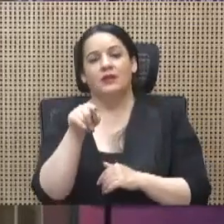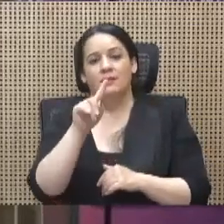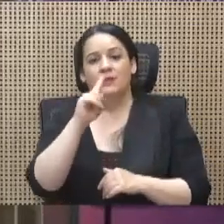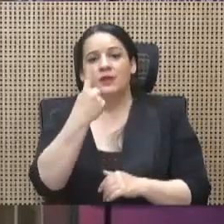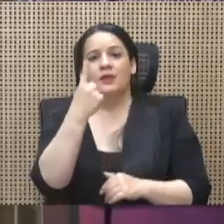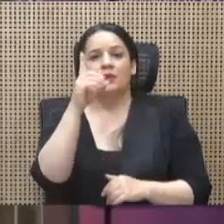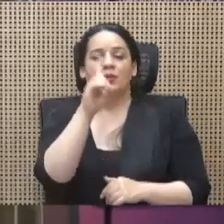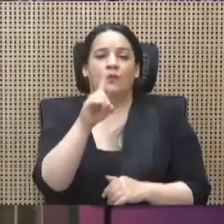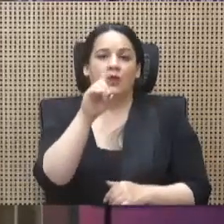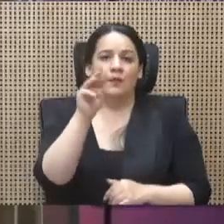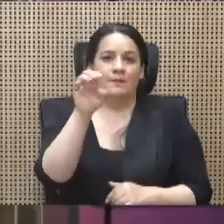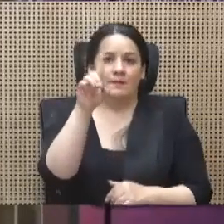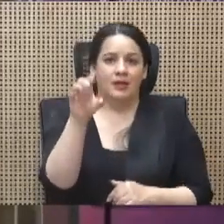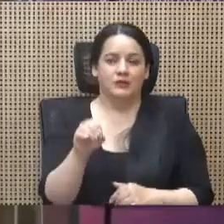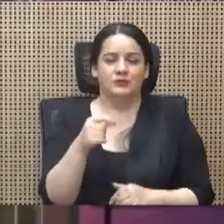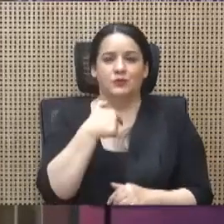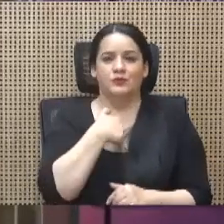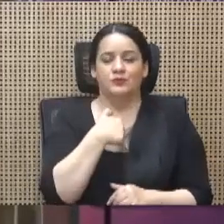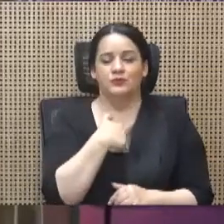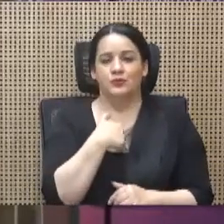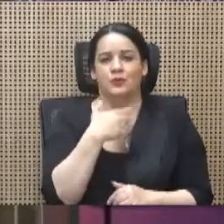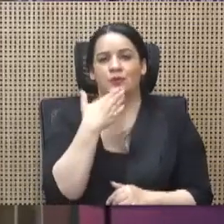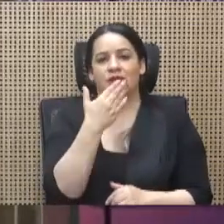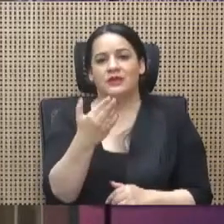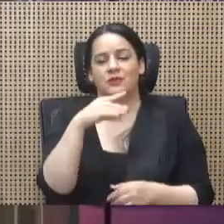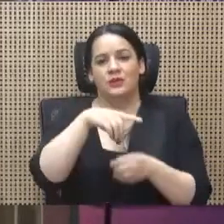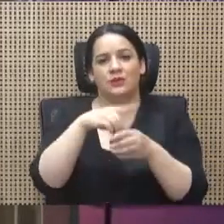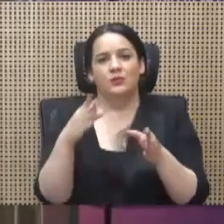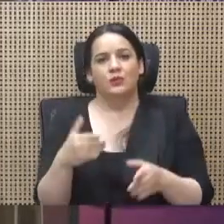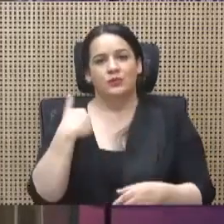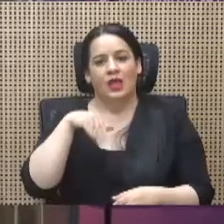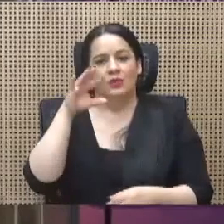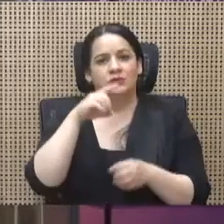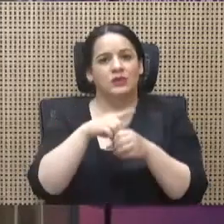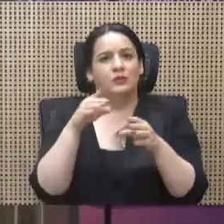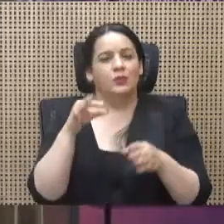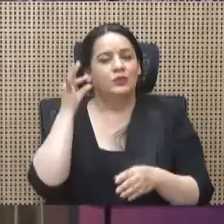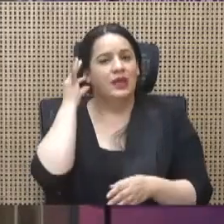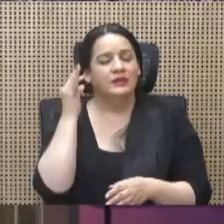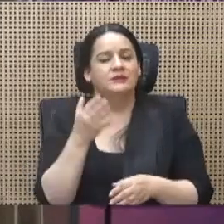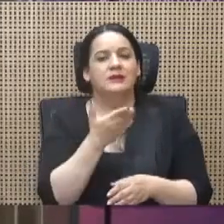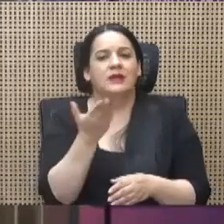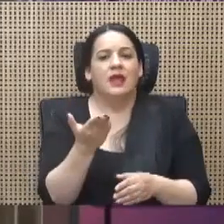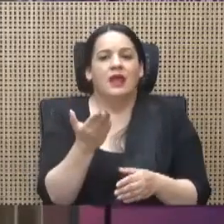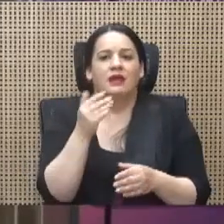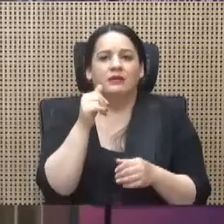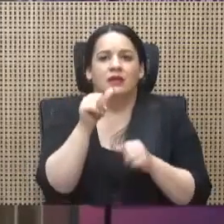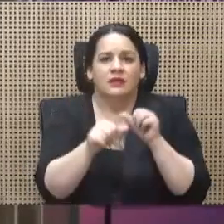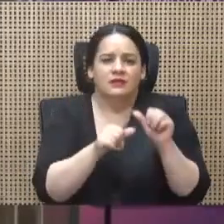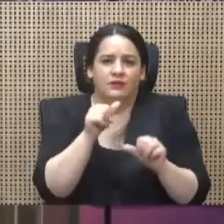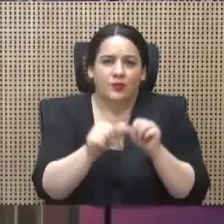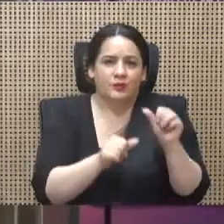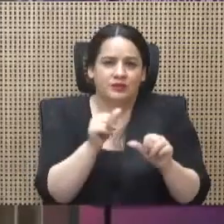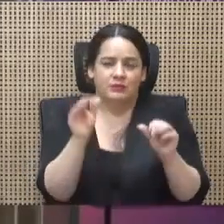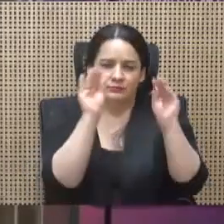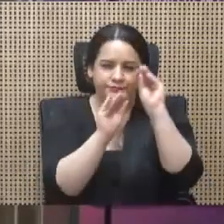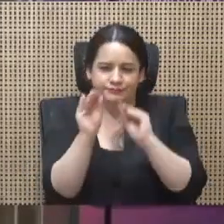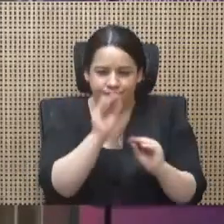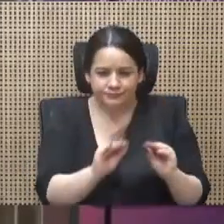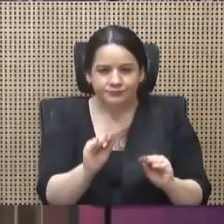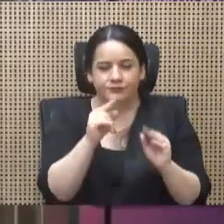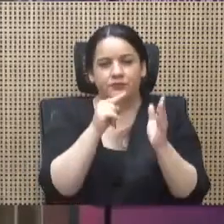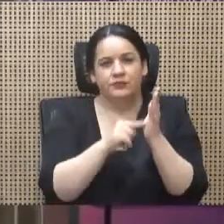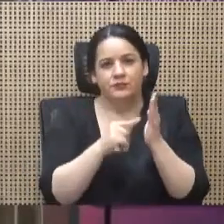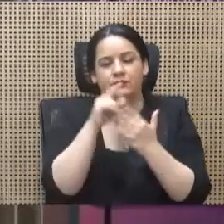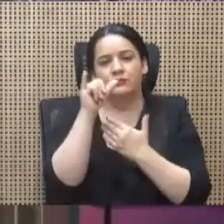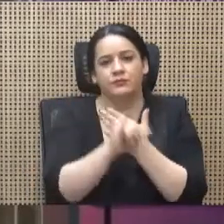es un un muy buen avance insisto en agradecer a los diputados y diputadas que han puesto empeño en construir alrededor de esta iniciativa y creo que